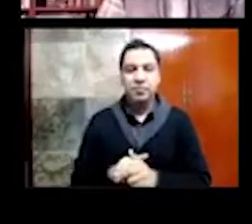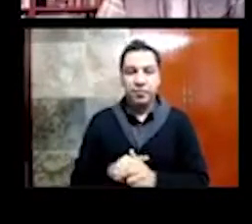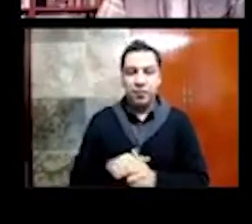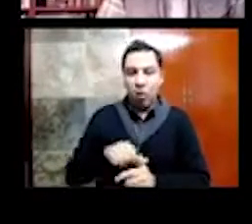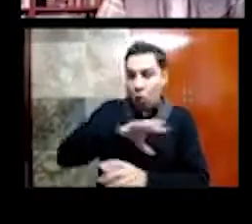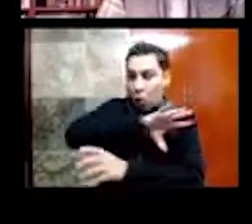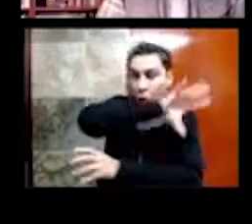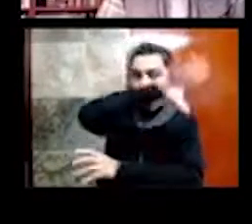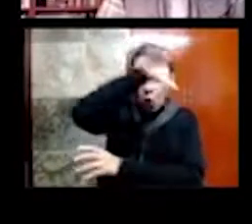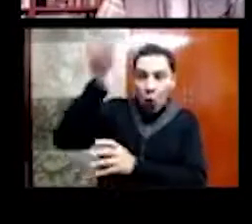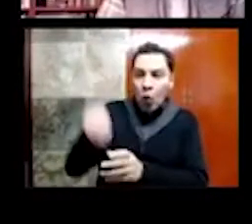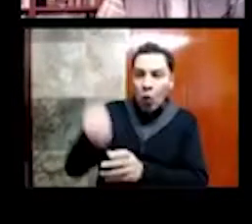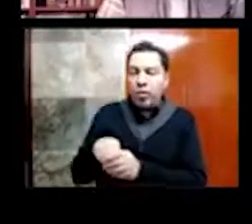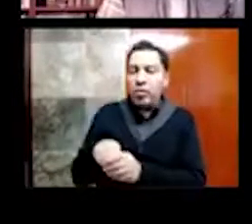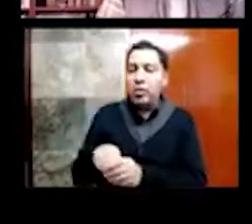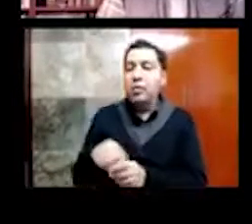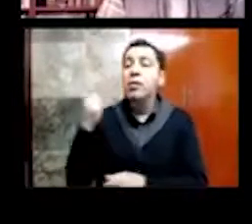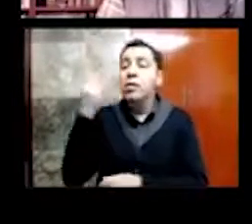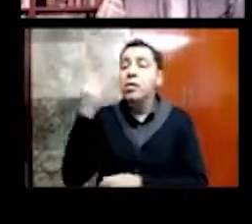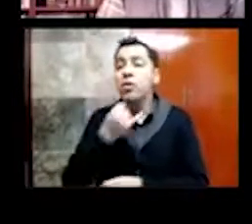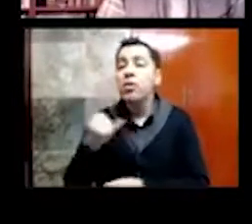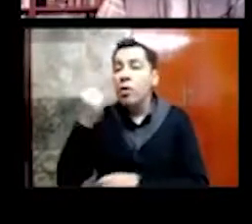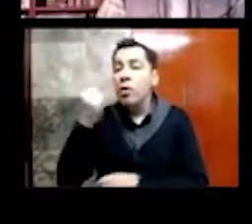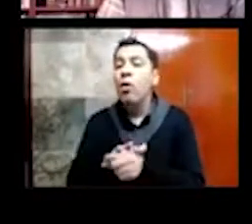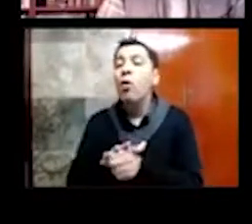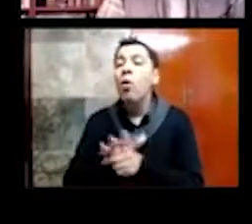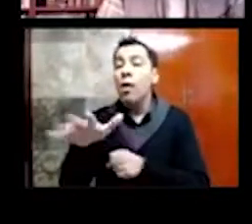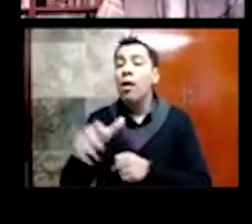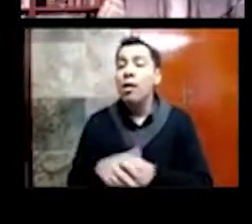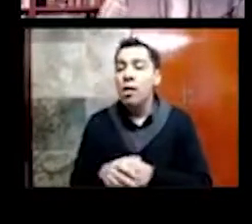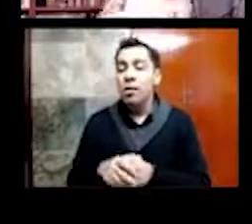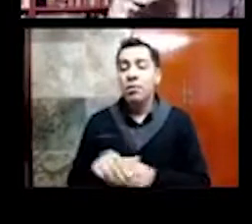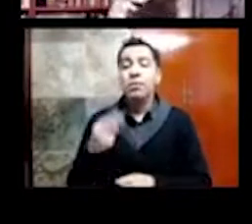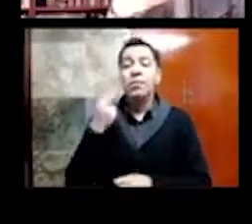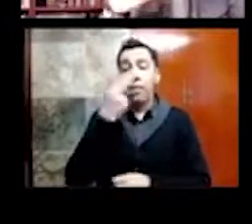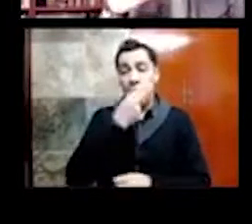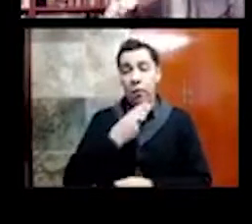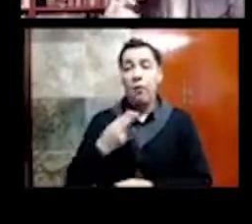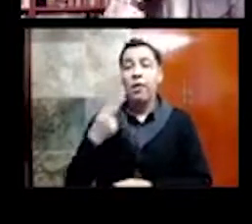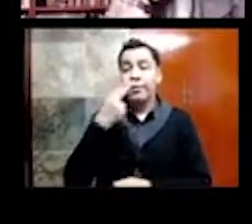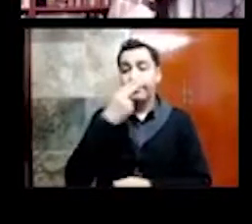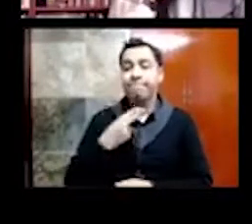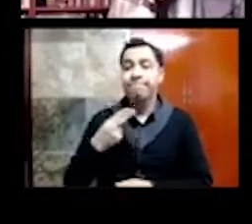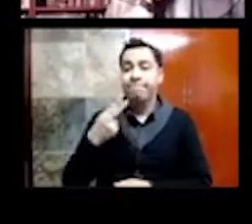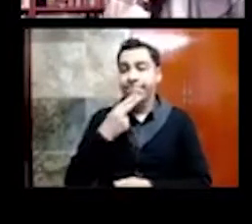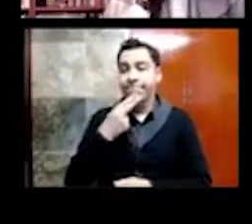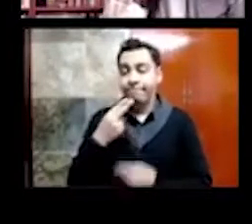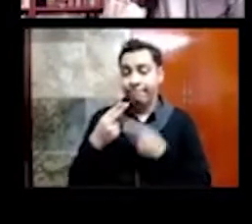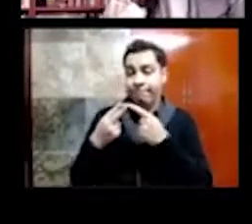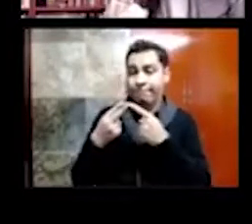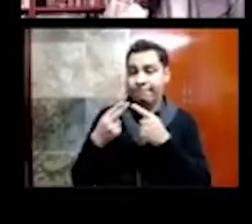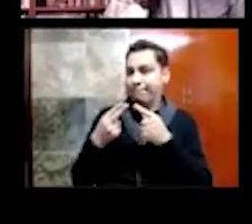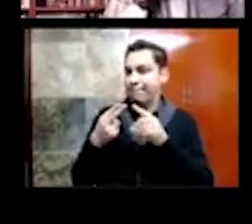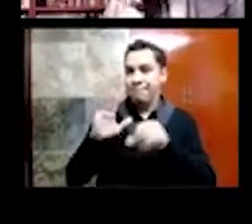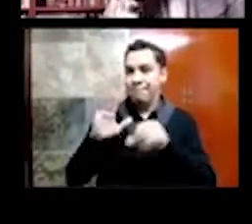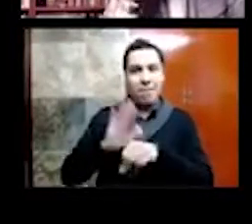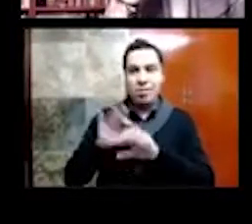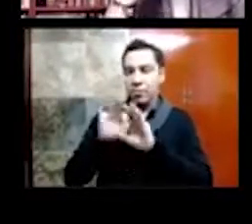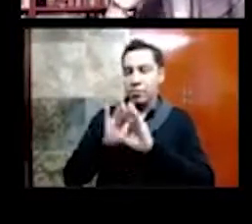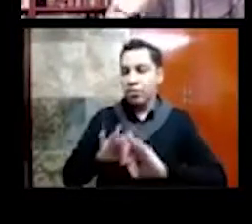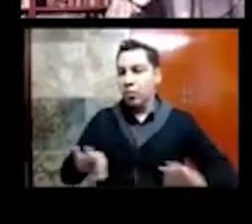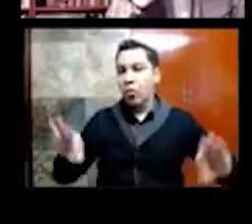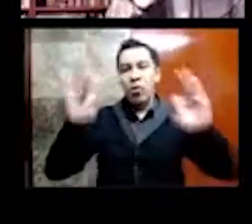habla náhuatl. Náhuatl es la dulce lengua del centro de México. Es el